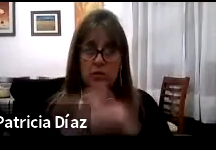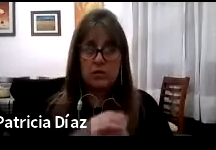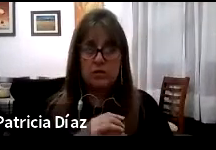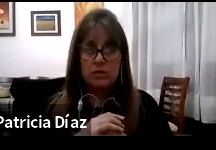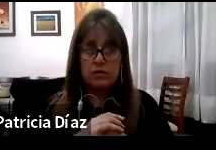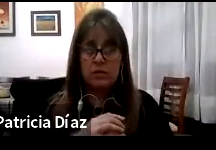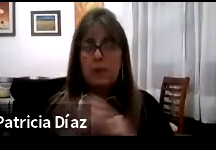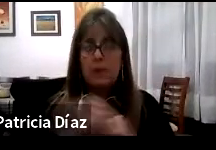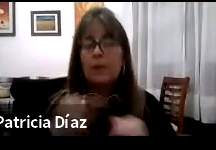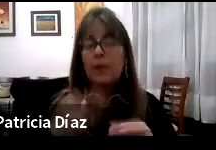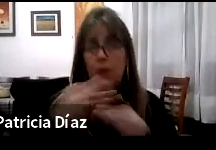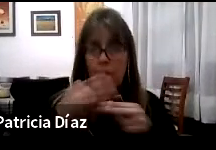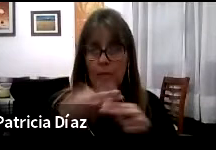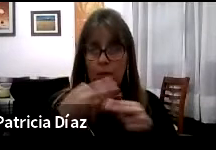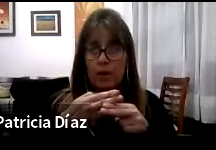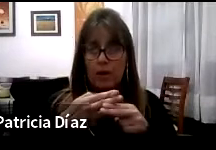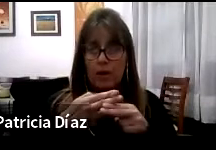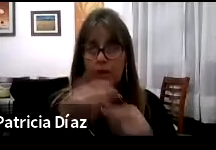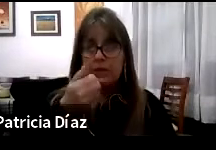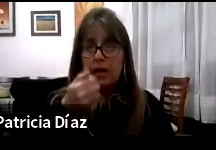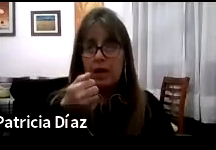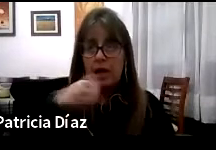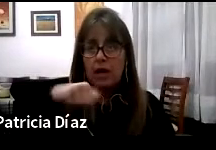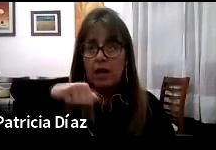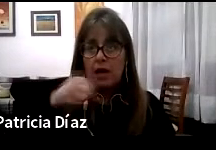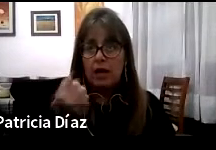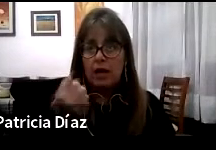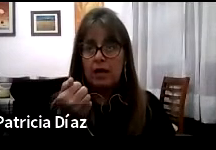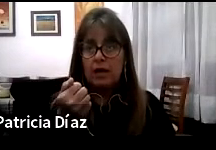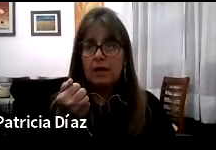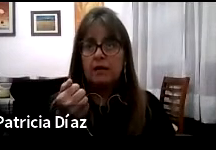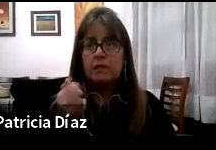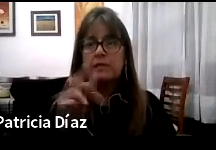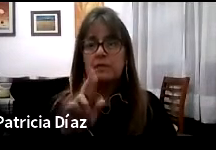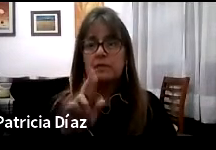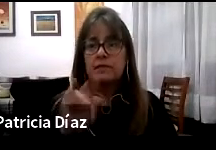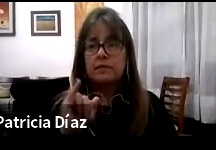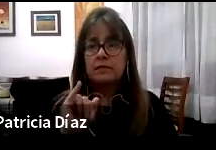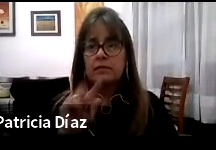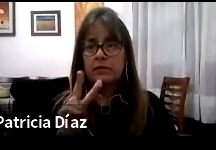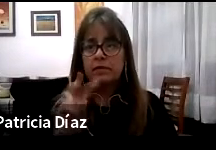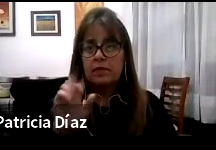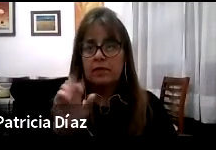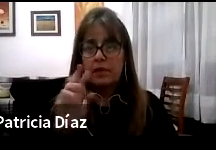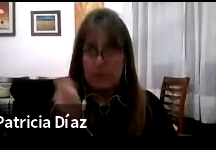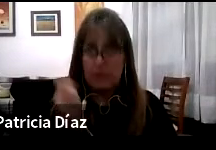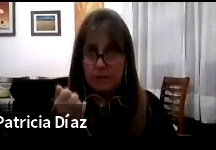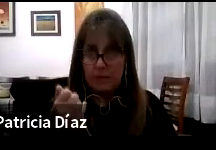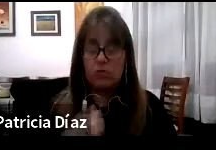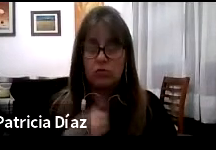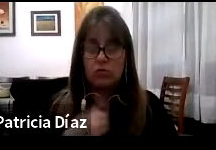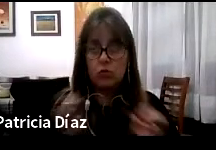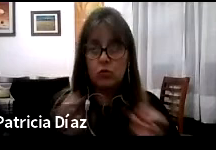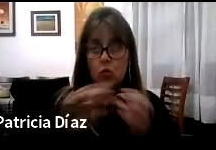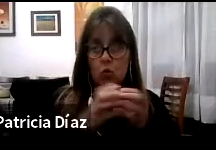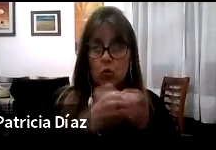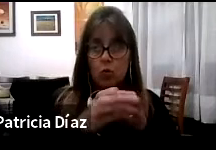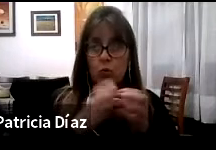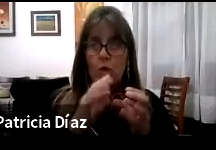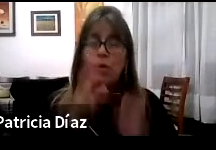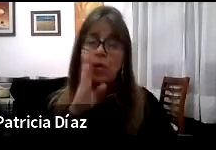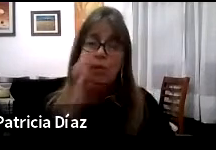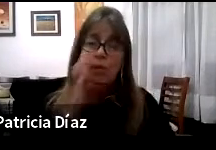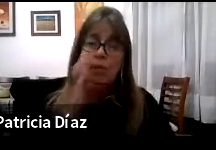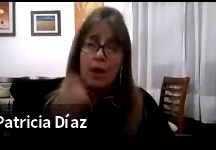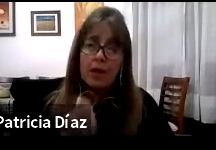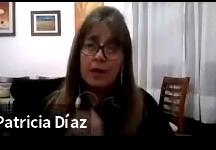Bueno, mi nombre es Ana Rivera. Quise participar de esto porque nosotros pertenecemos a un grupo de padres que